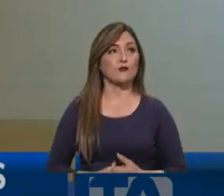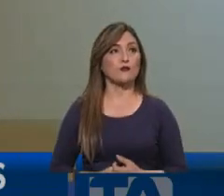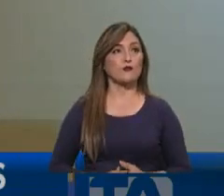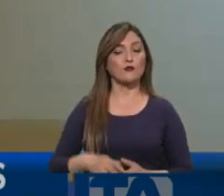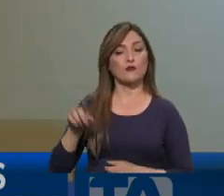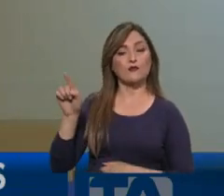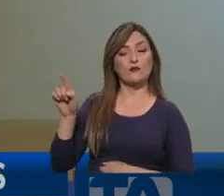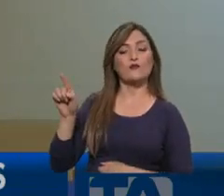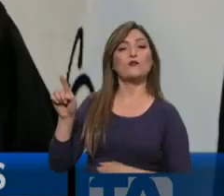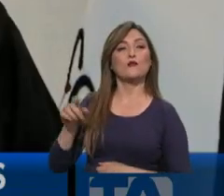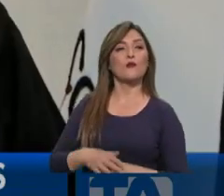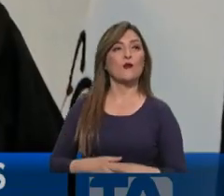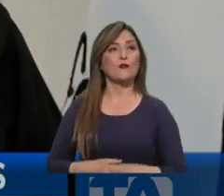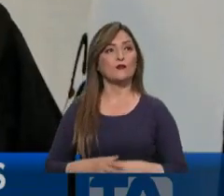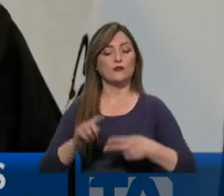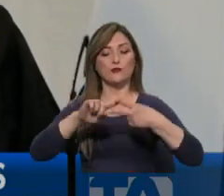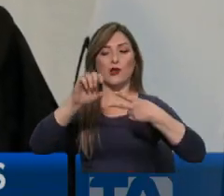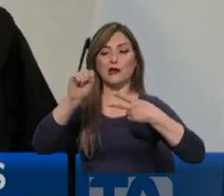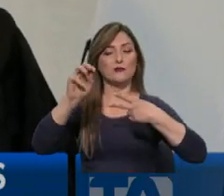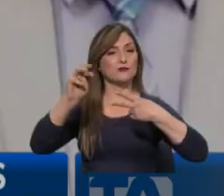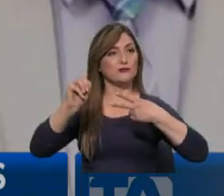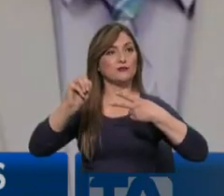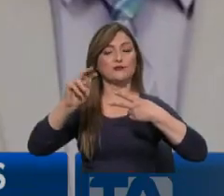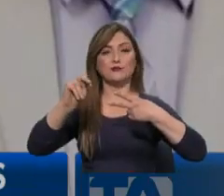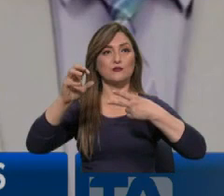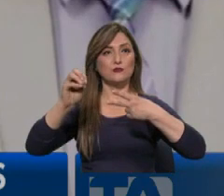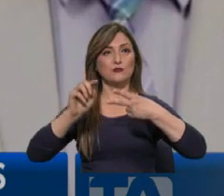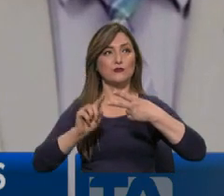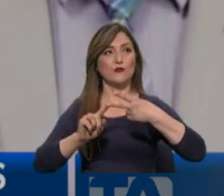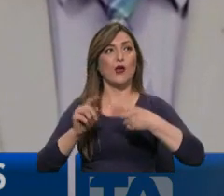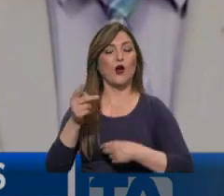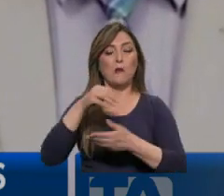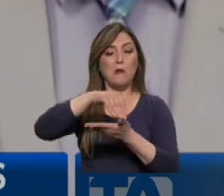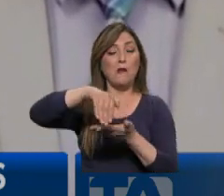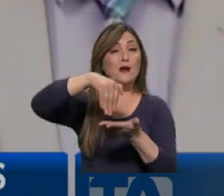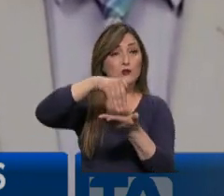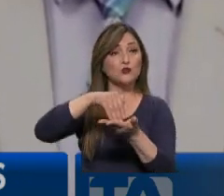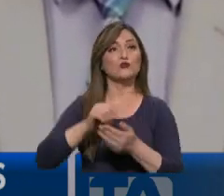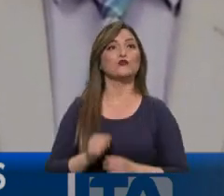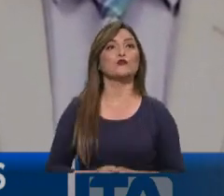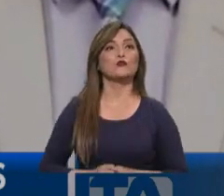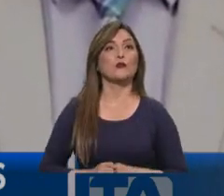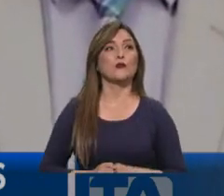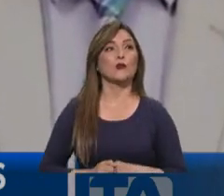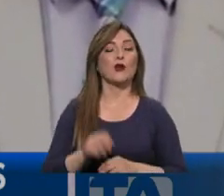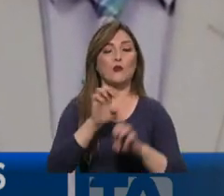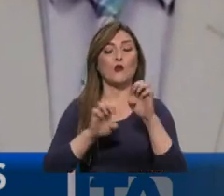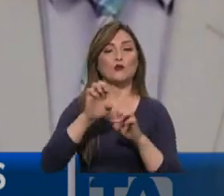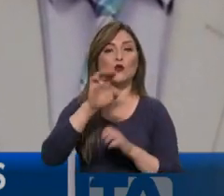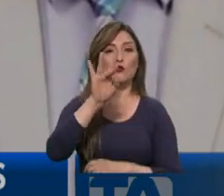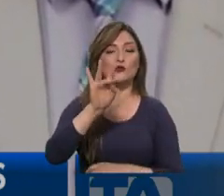Walter Samno Macías Fernández y Byron Javier Guillén Zambrano, ambos manabitas, quienes obtuvieron 80,86